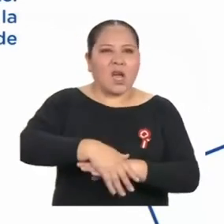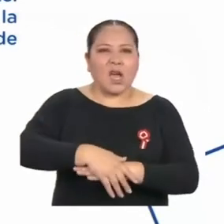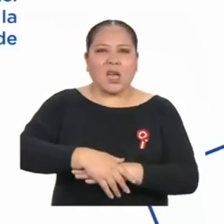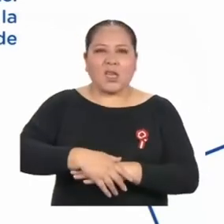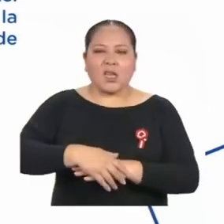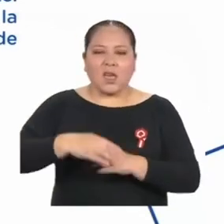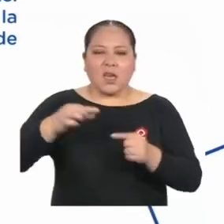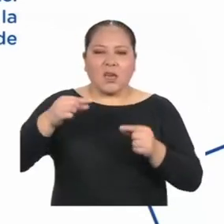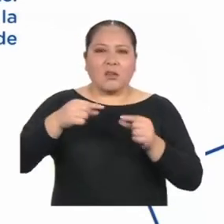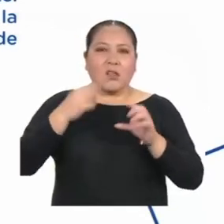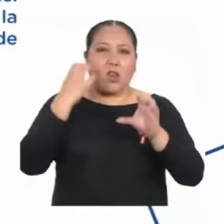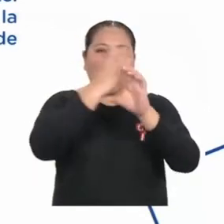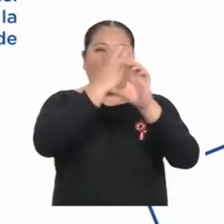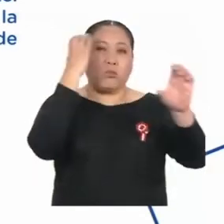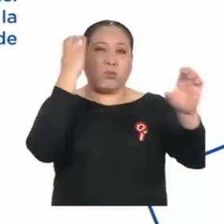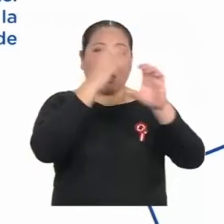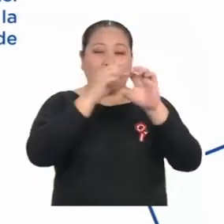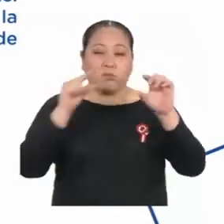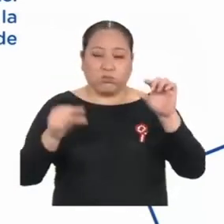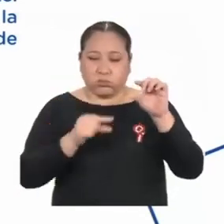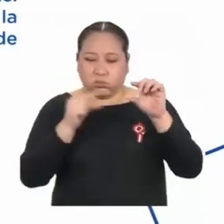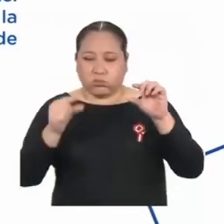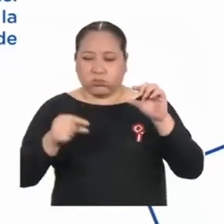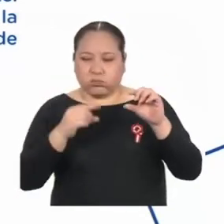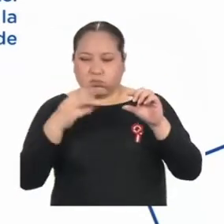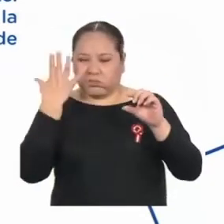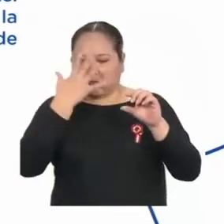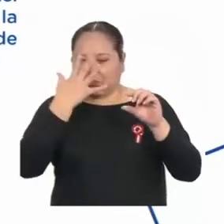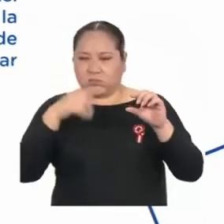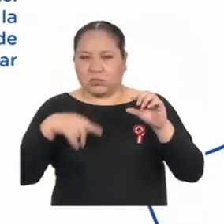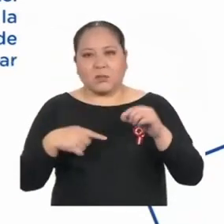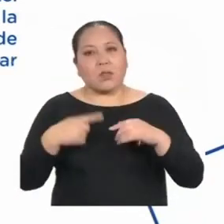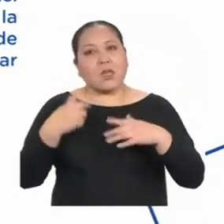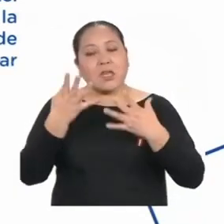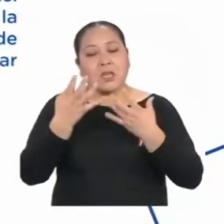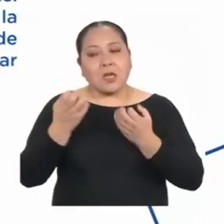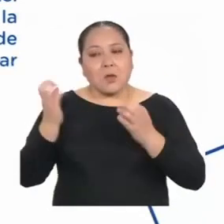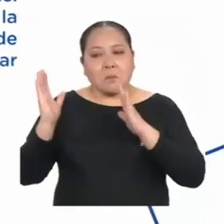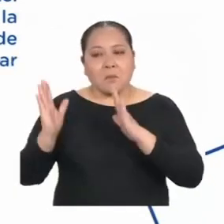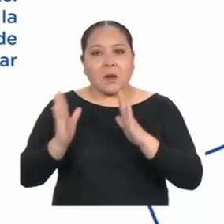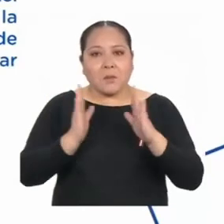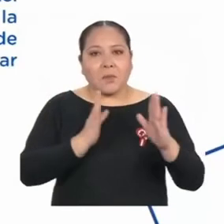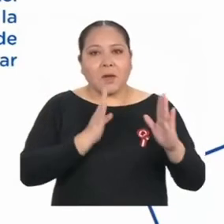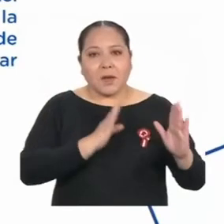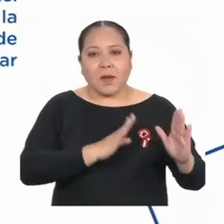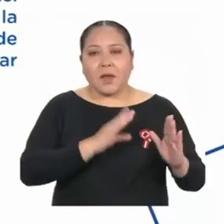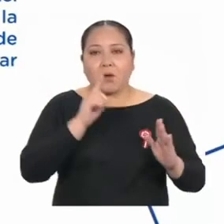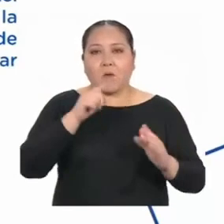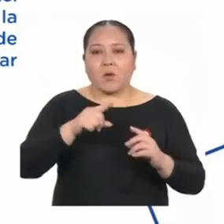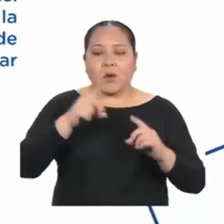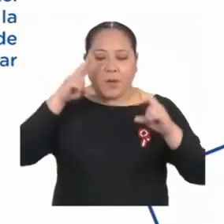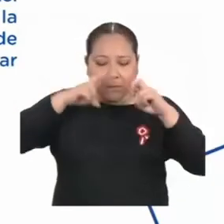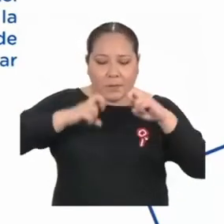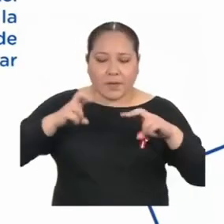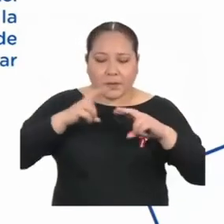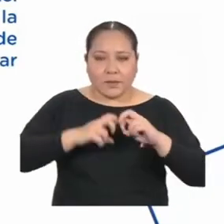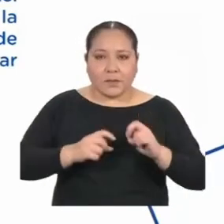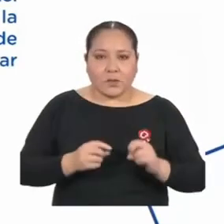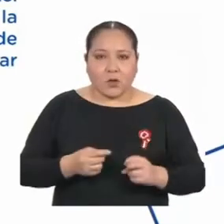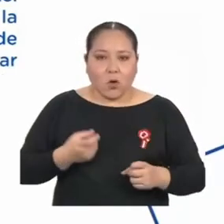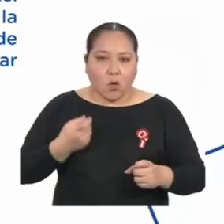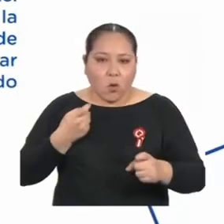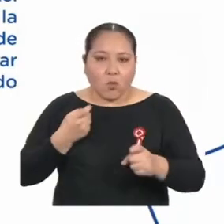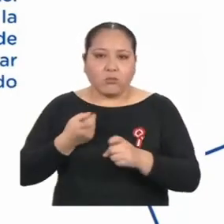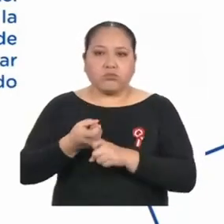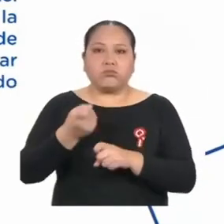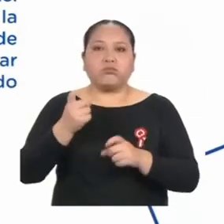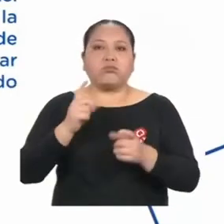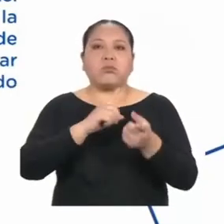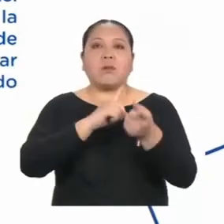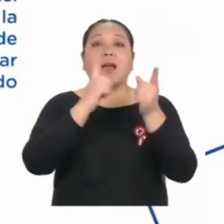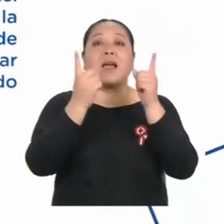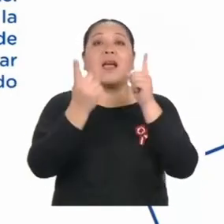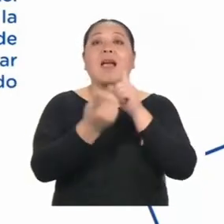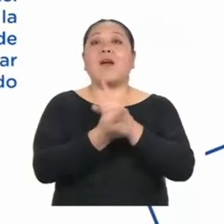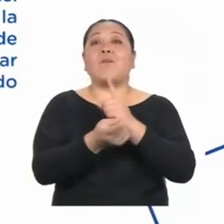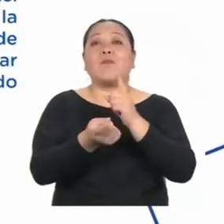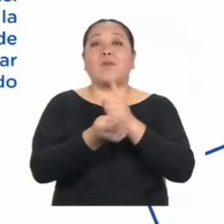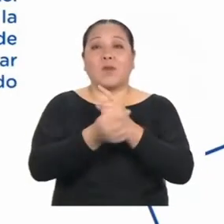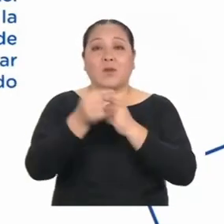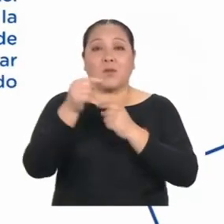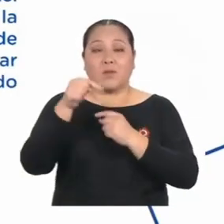ciudad. Entonces quisiera elaborar una investigación para crear un impacto ambiental y ser útil en este mundo que me ha tocado